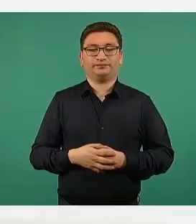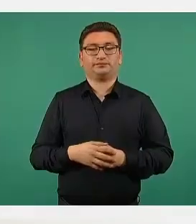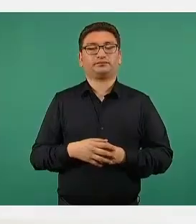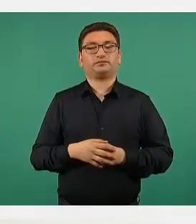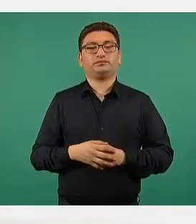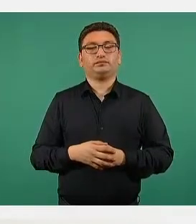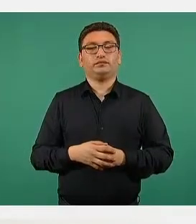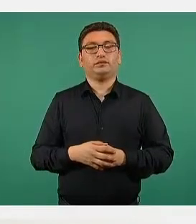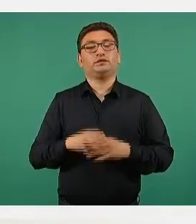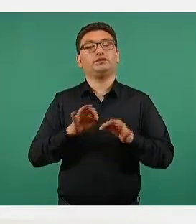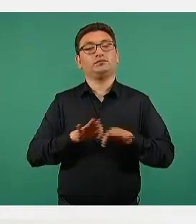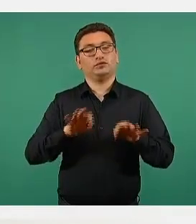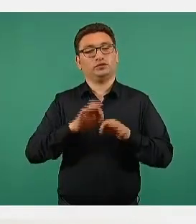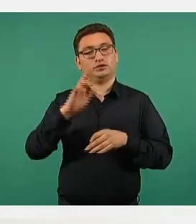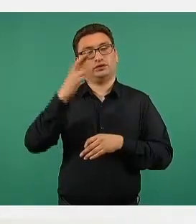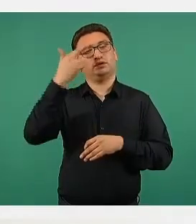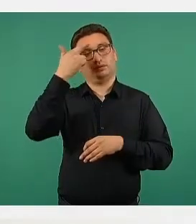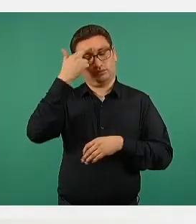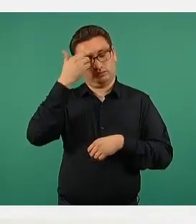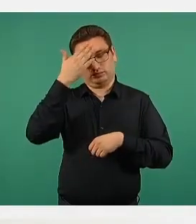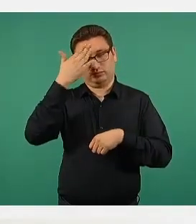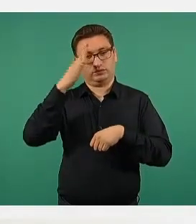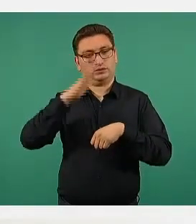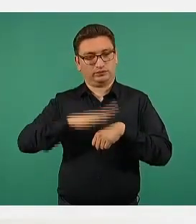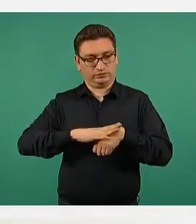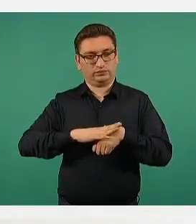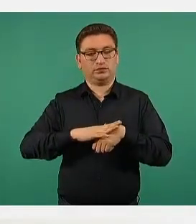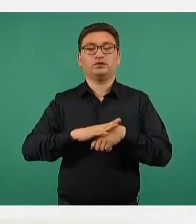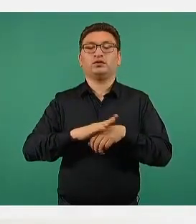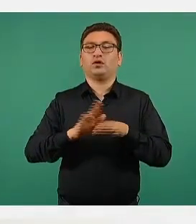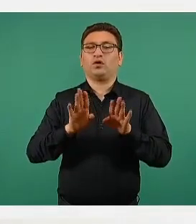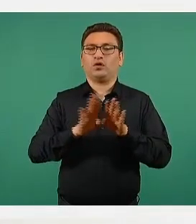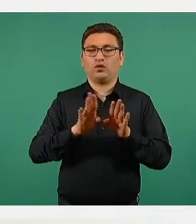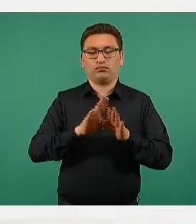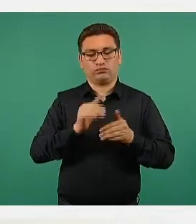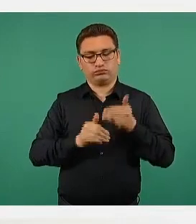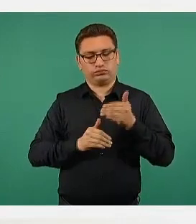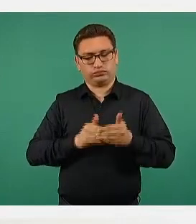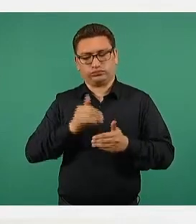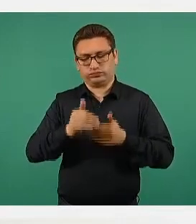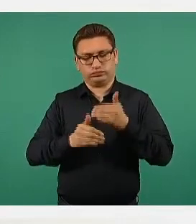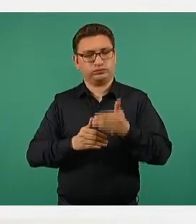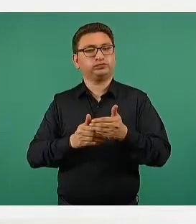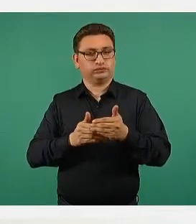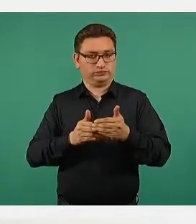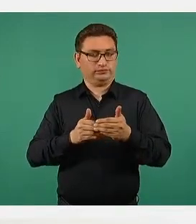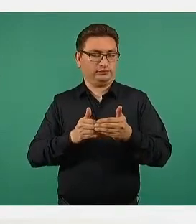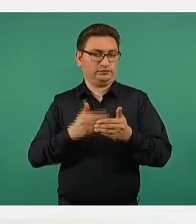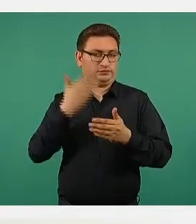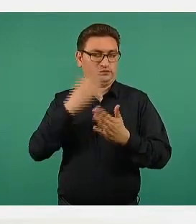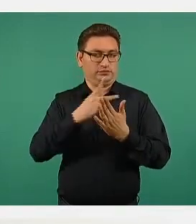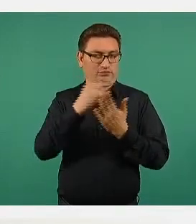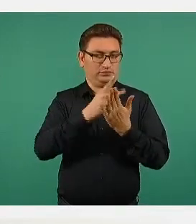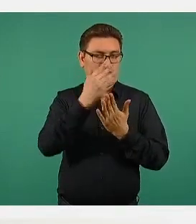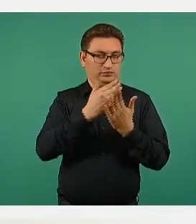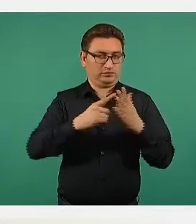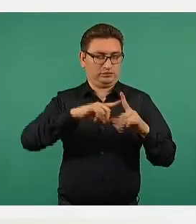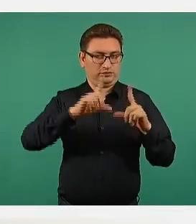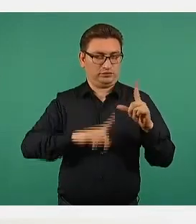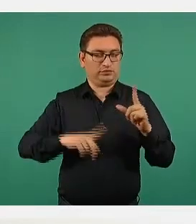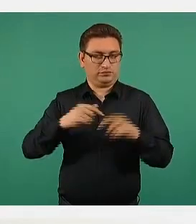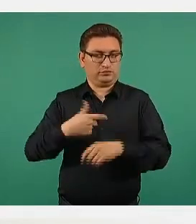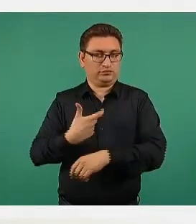importante recordar y seguir recordando que el eje de progresión que tenemos en la Estrategia Nacional de